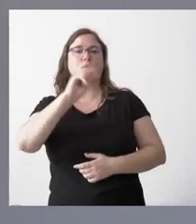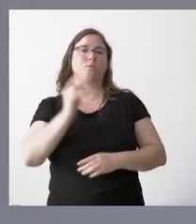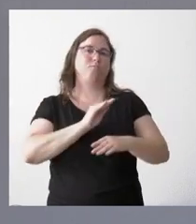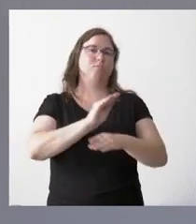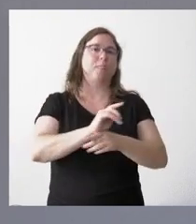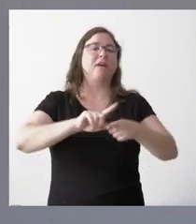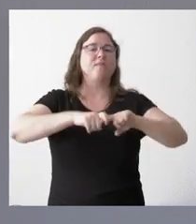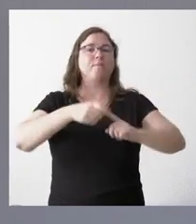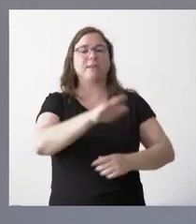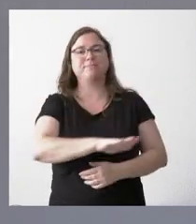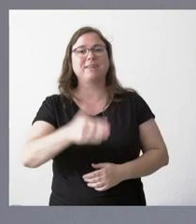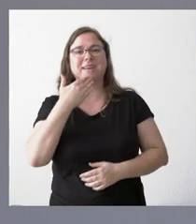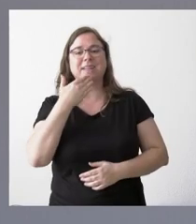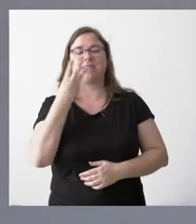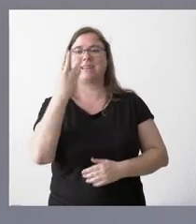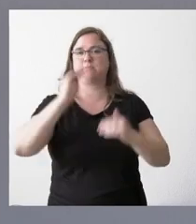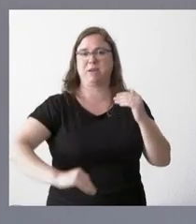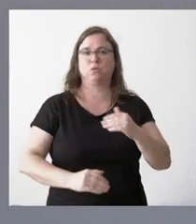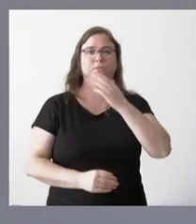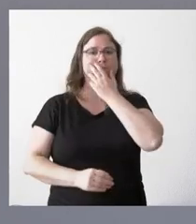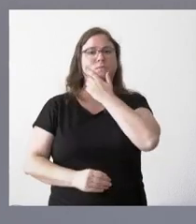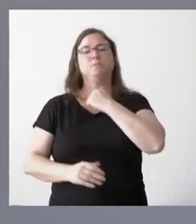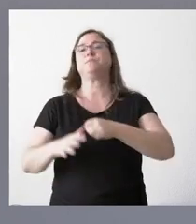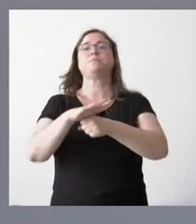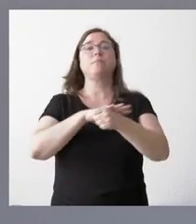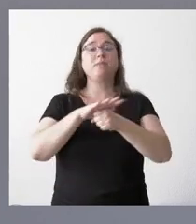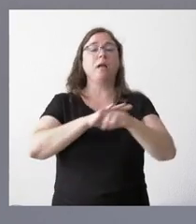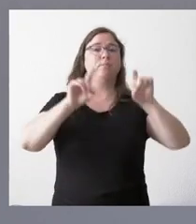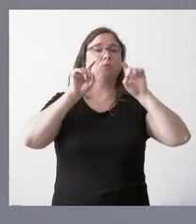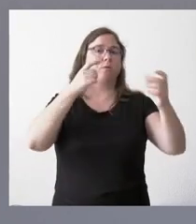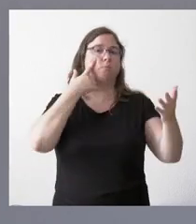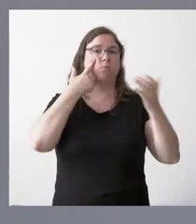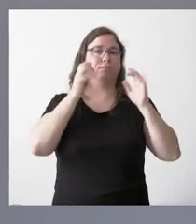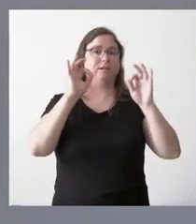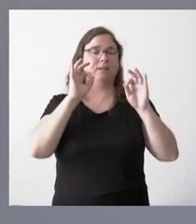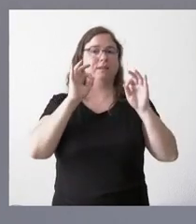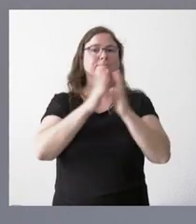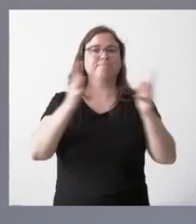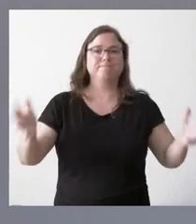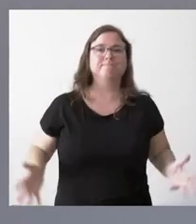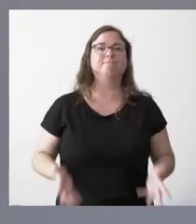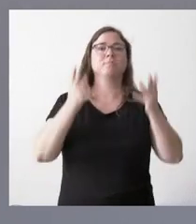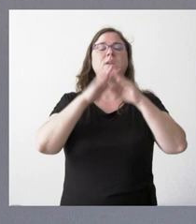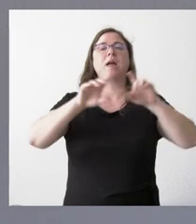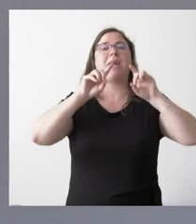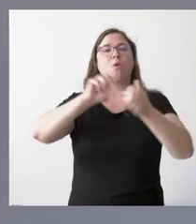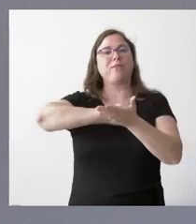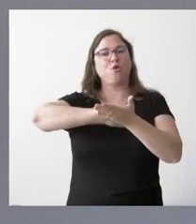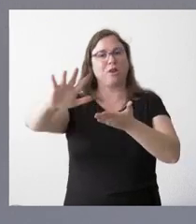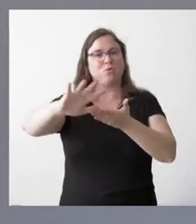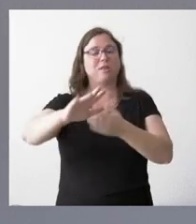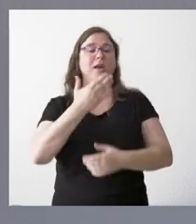familias con niños menores de 3 años. En el ámbito educativo destaca especialmente el impulso a la educación gratuita